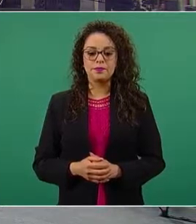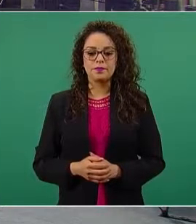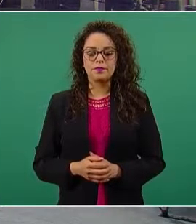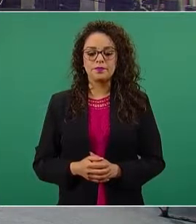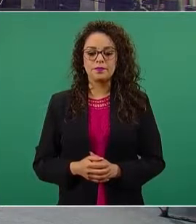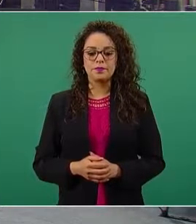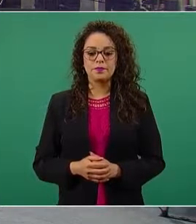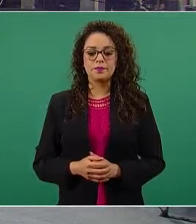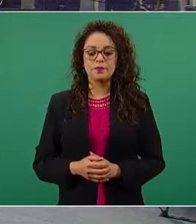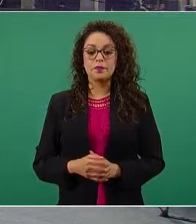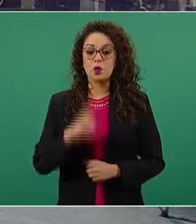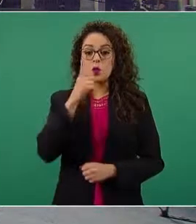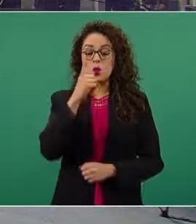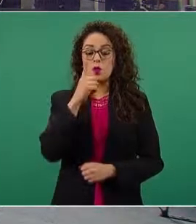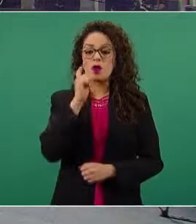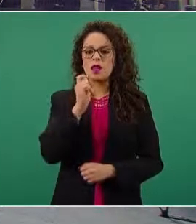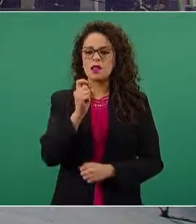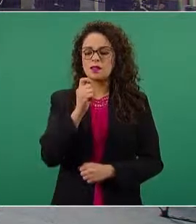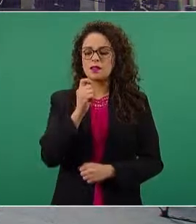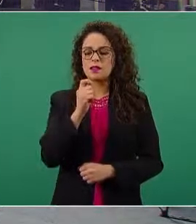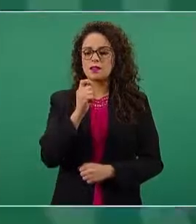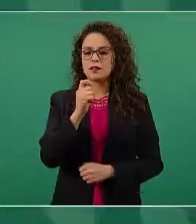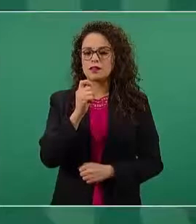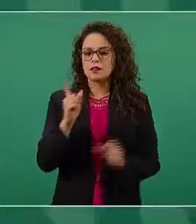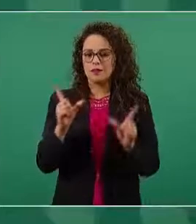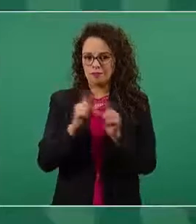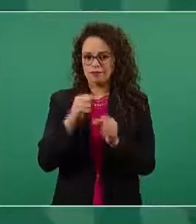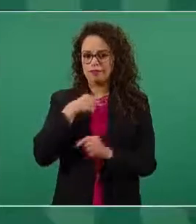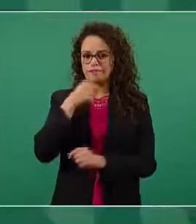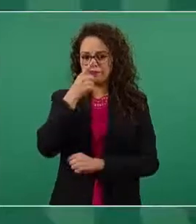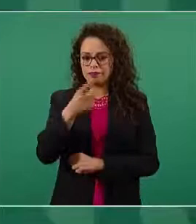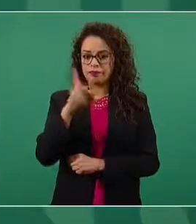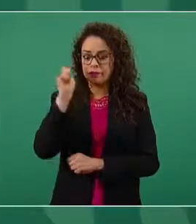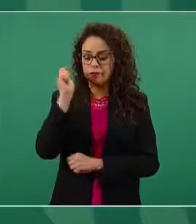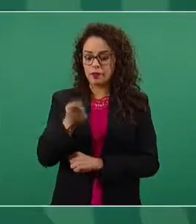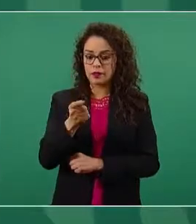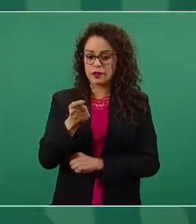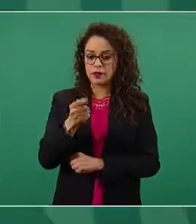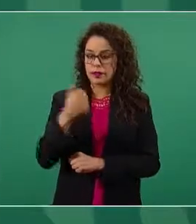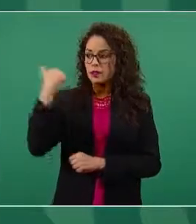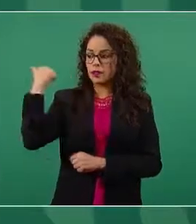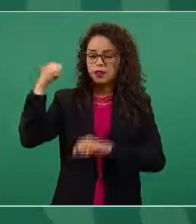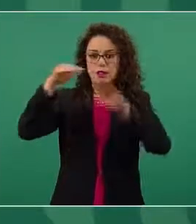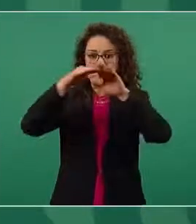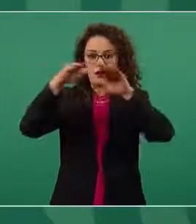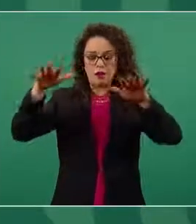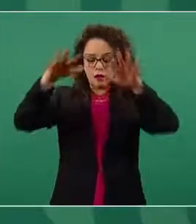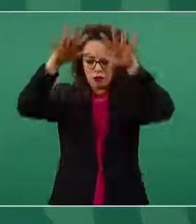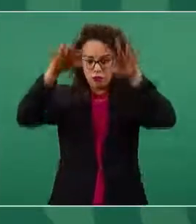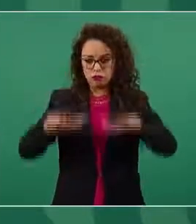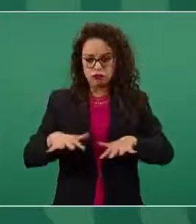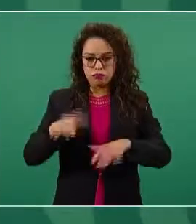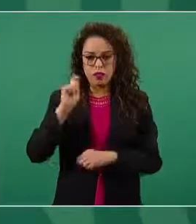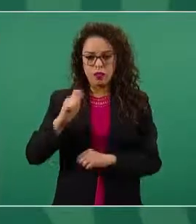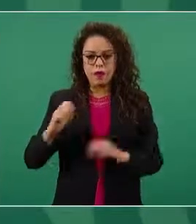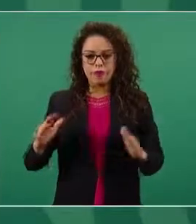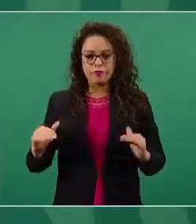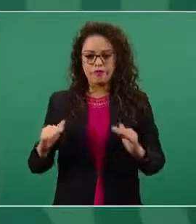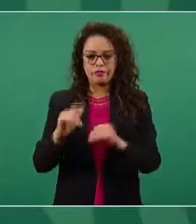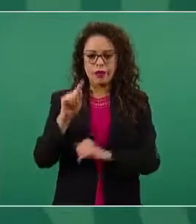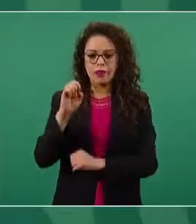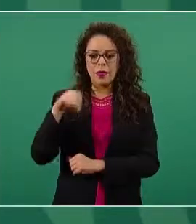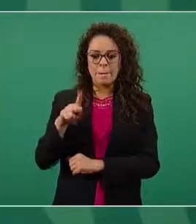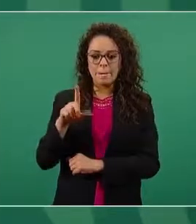me informan que del derrumbe de la techumbre del Templo Mayor hubo un